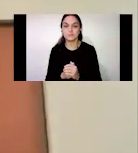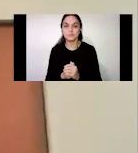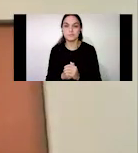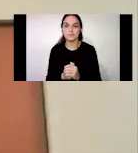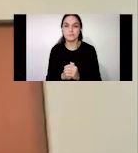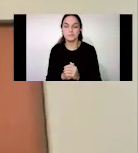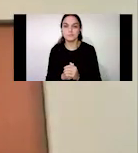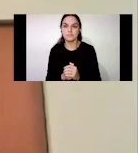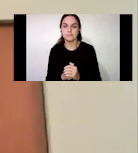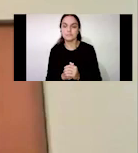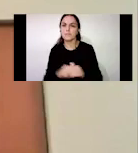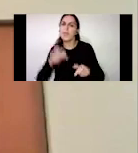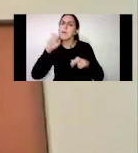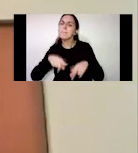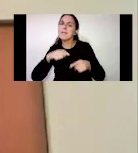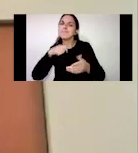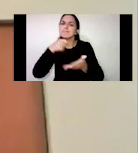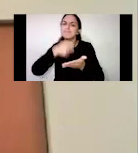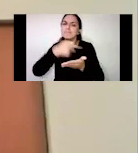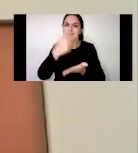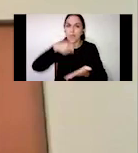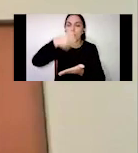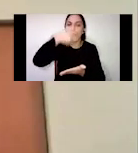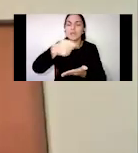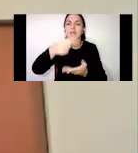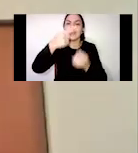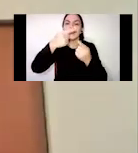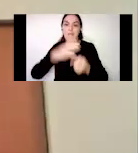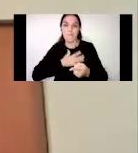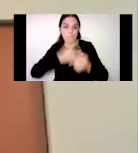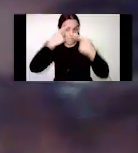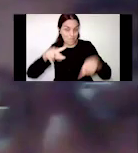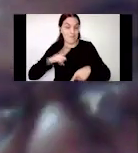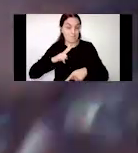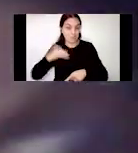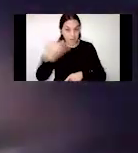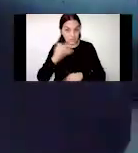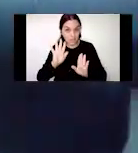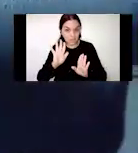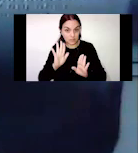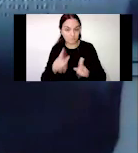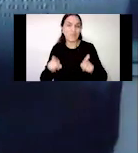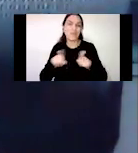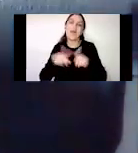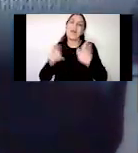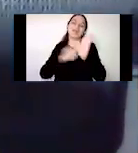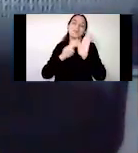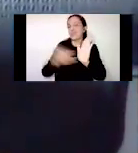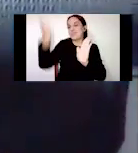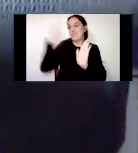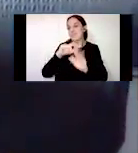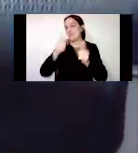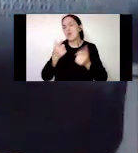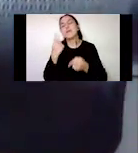¿Está vigente el plan de pago de 3 cuotas para bienes personales? No es el mismo de la resolución anterior, pero es ese